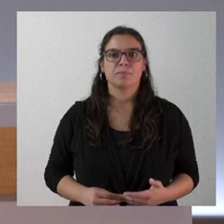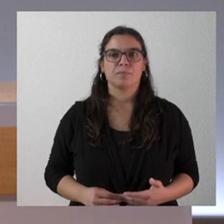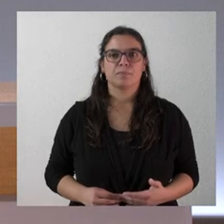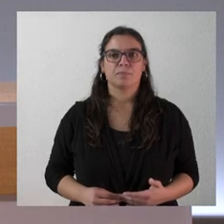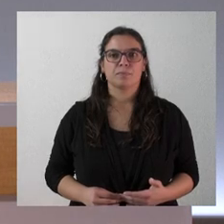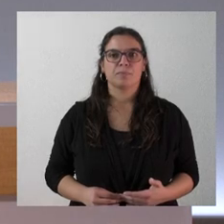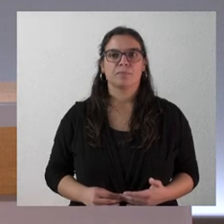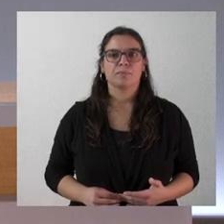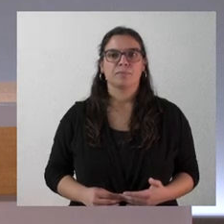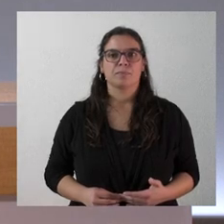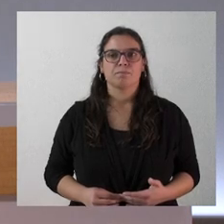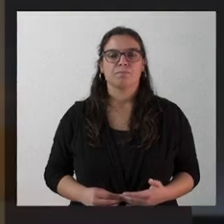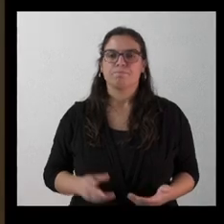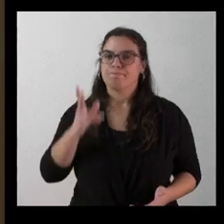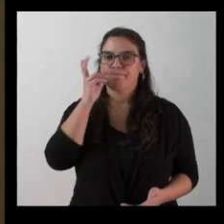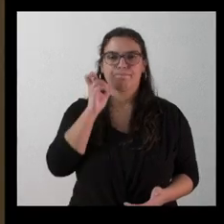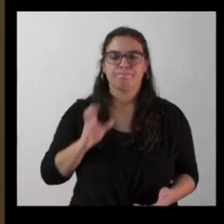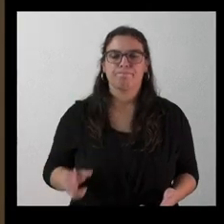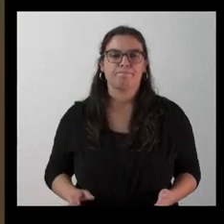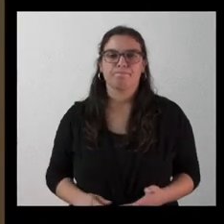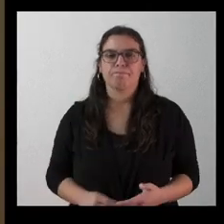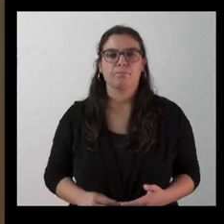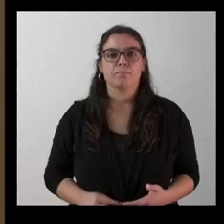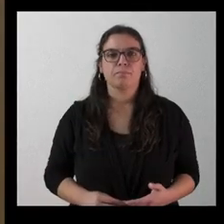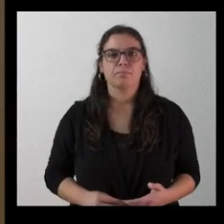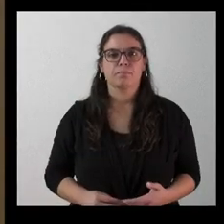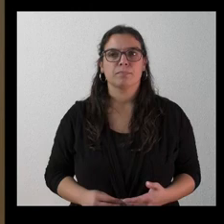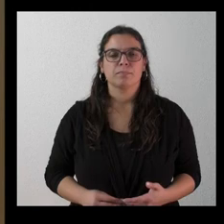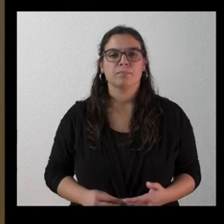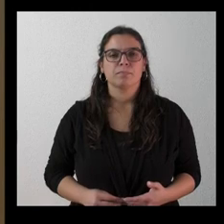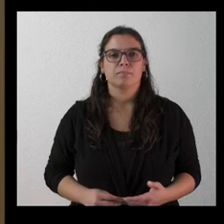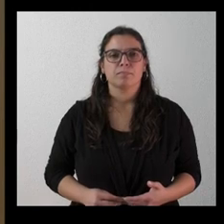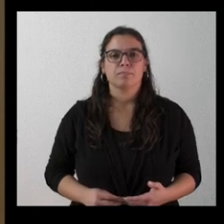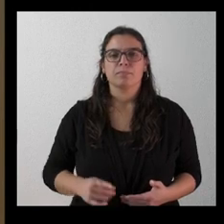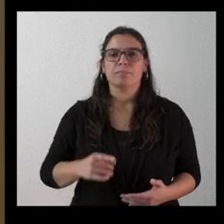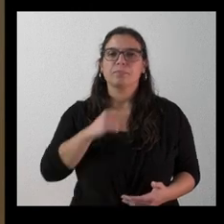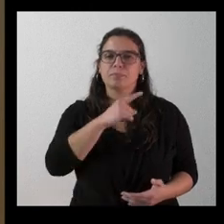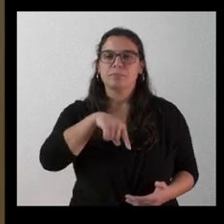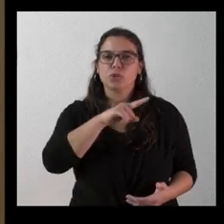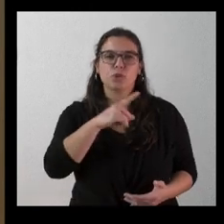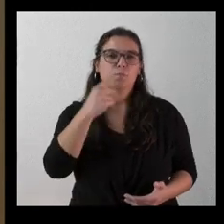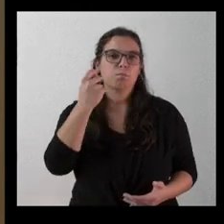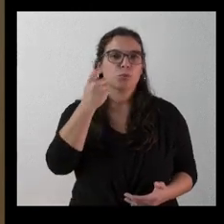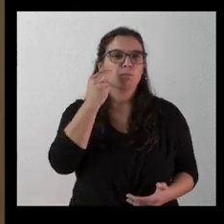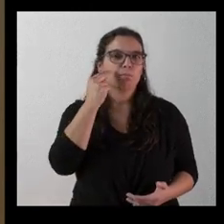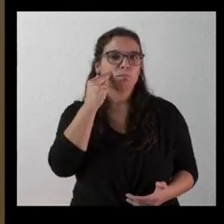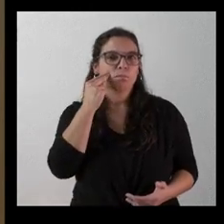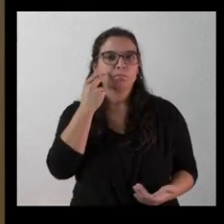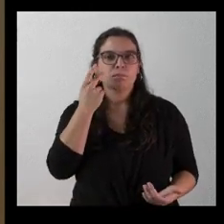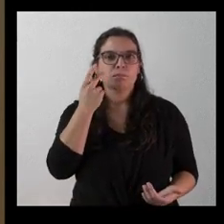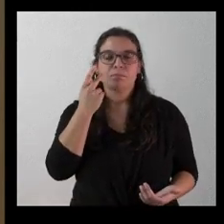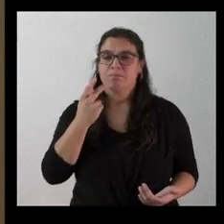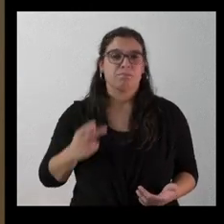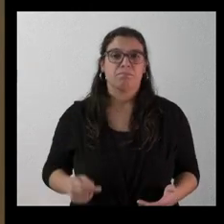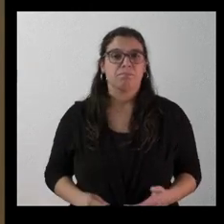el modelo de financiación está muy caduco teme que llega un momento en el que por ejemplo cuando no haya tanta Bonanza económica como